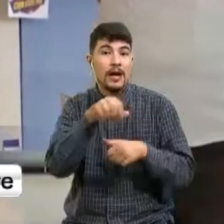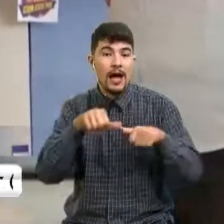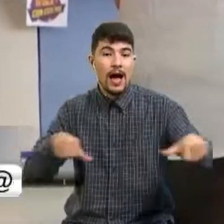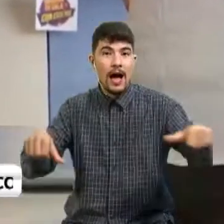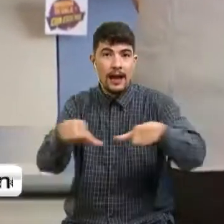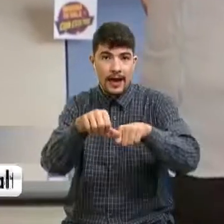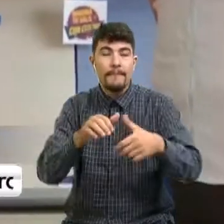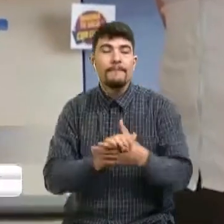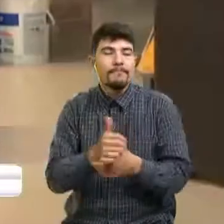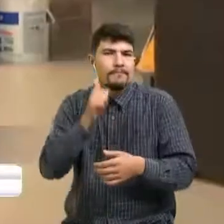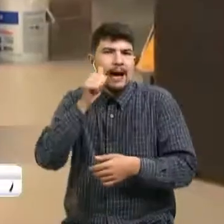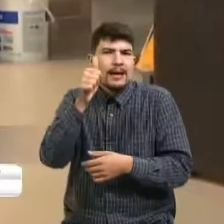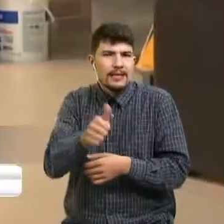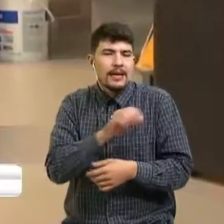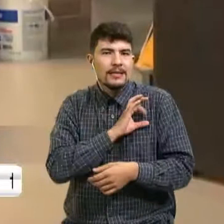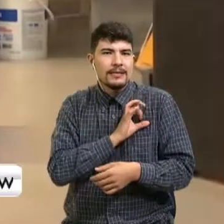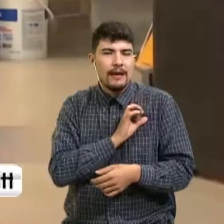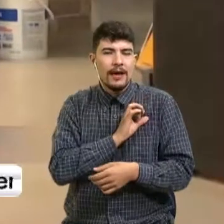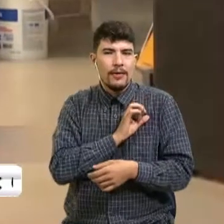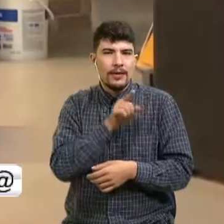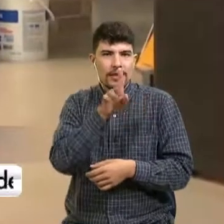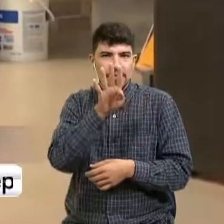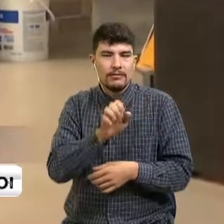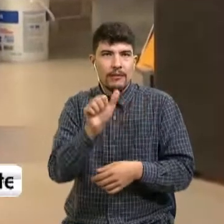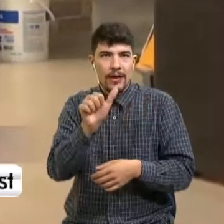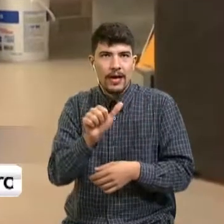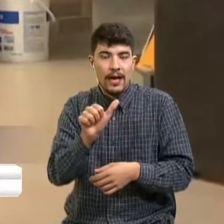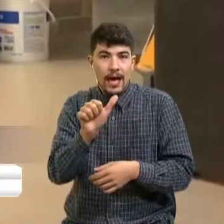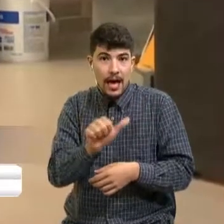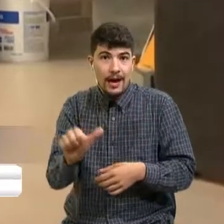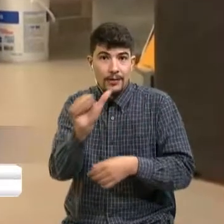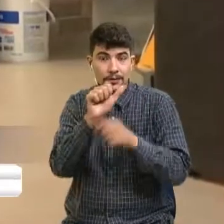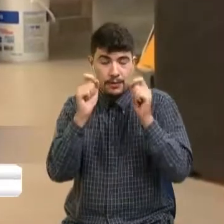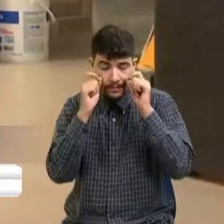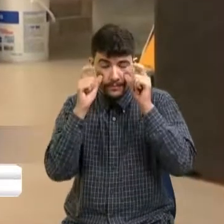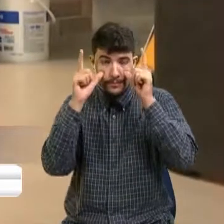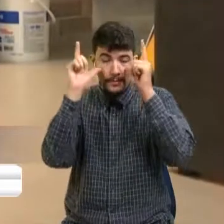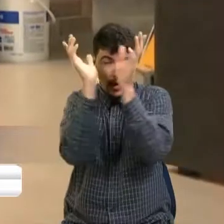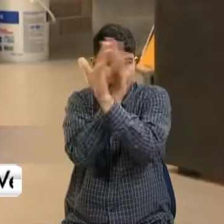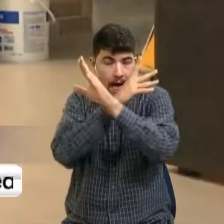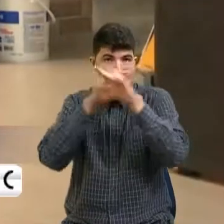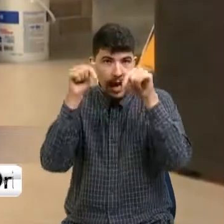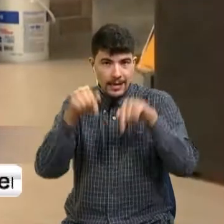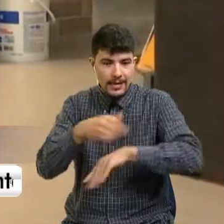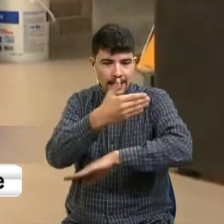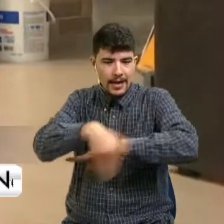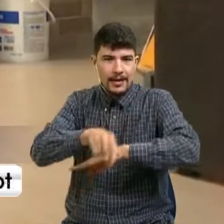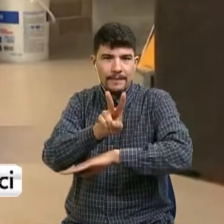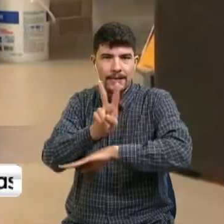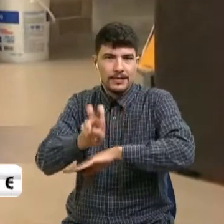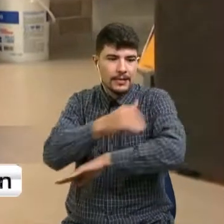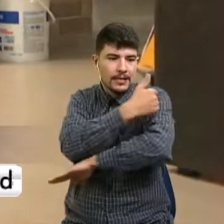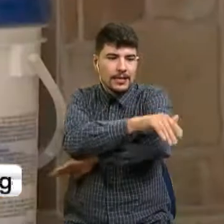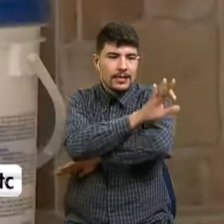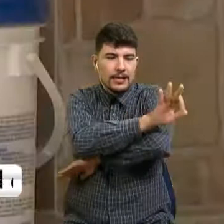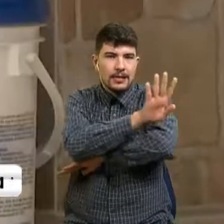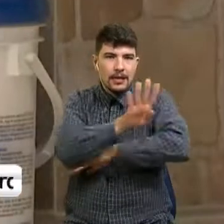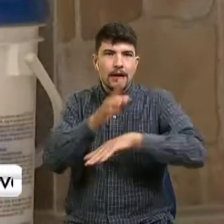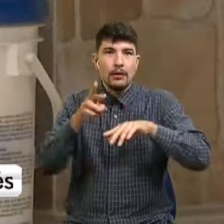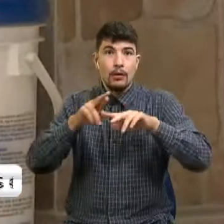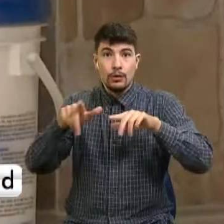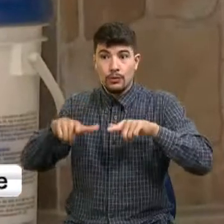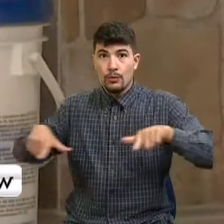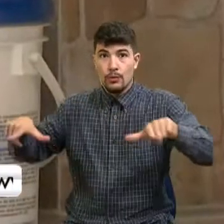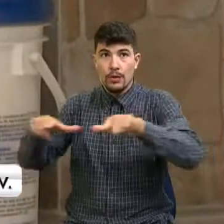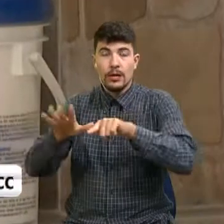metropolitana, tenemos mañana, sábado 19 de agosto, el Gran Madrugón Cerámico desde aquí, desde la carrera 27 con 34 y desde el otro punto